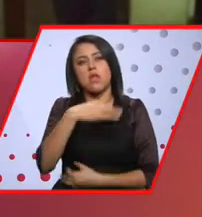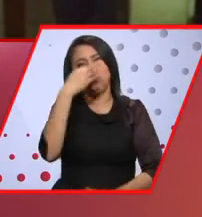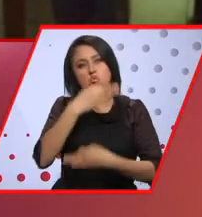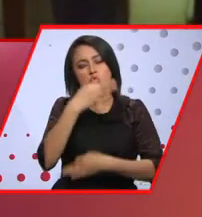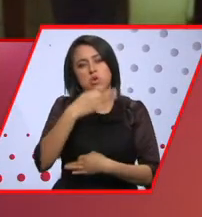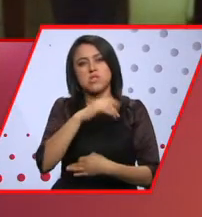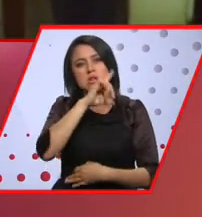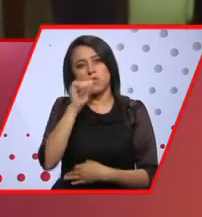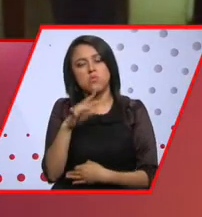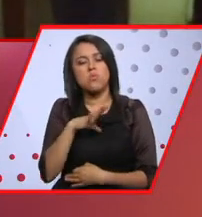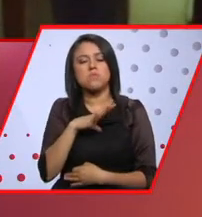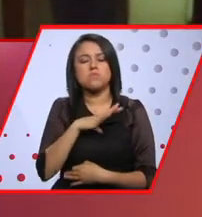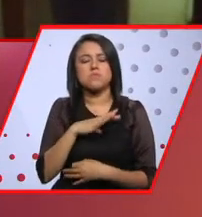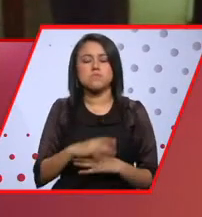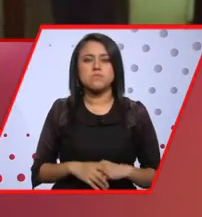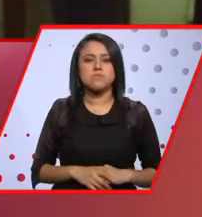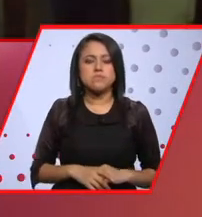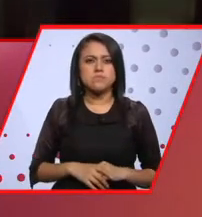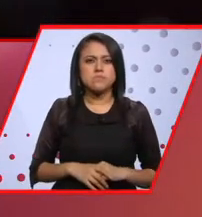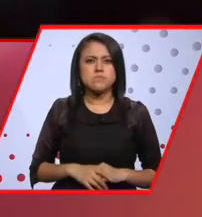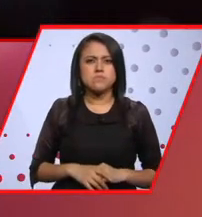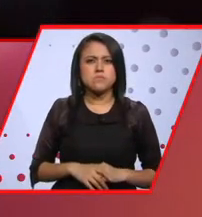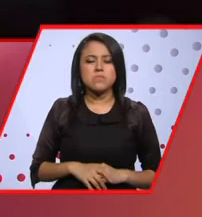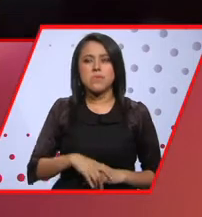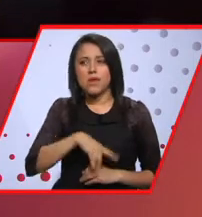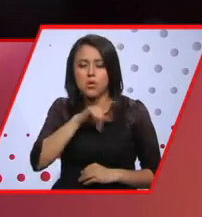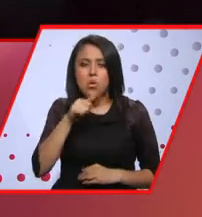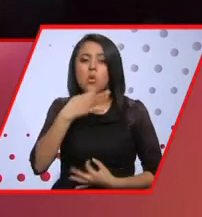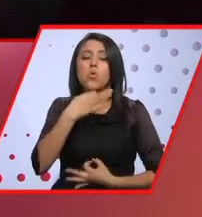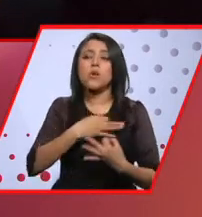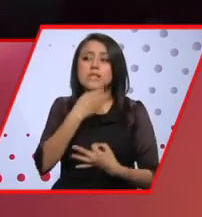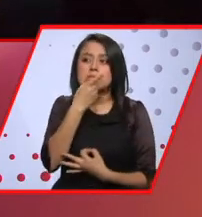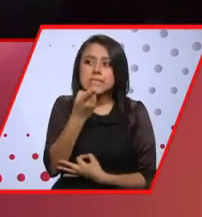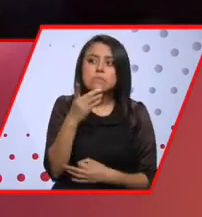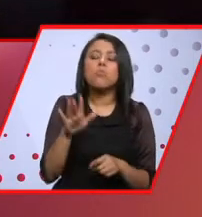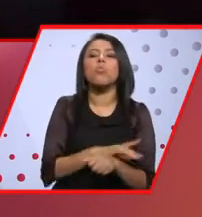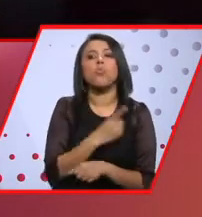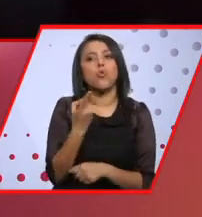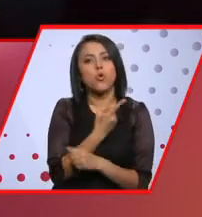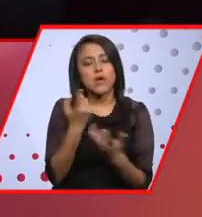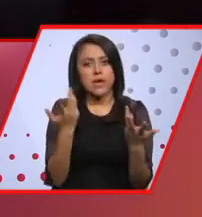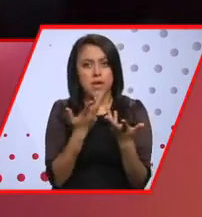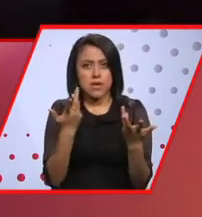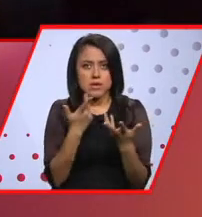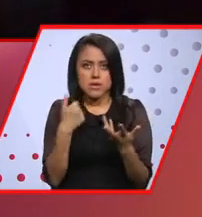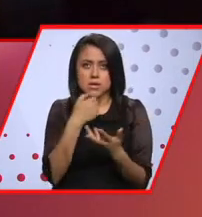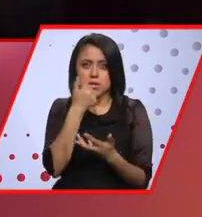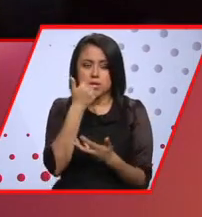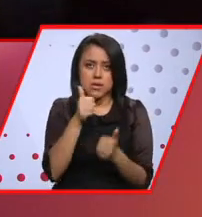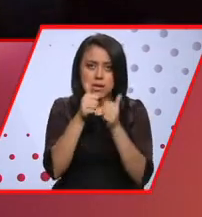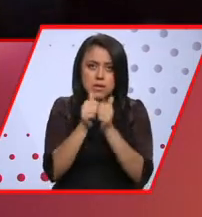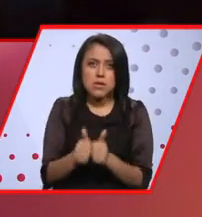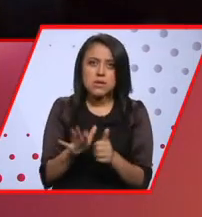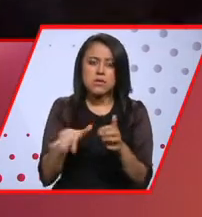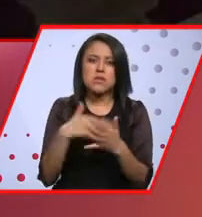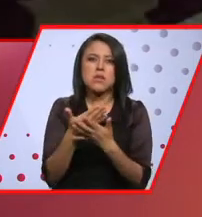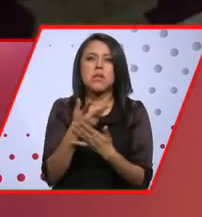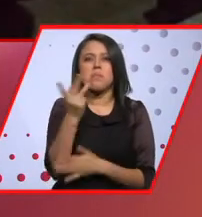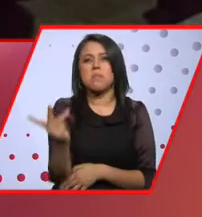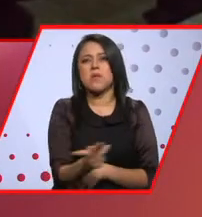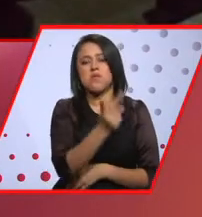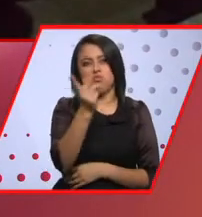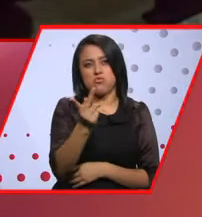posteriormente el juez le dé los datos, le diga por qué se llevó a cabo esta detención. Claro. Y le pregunte si